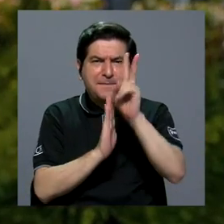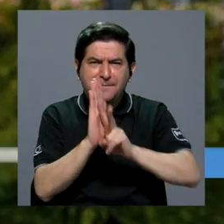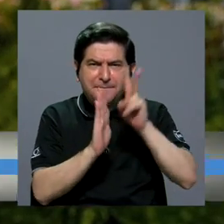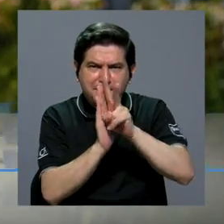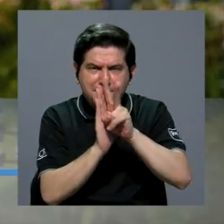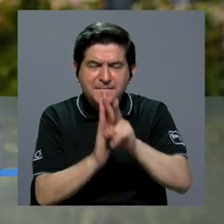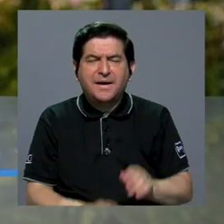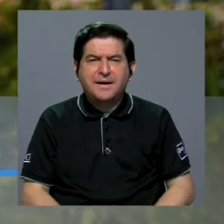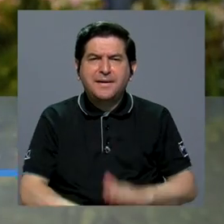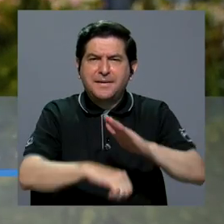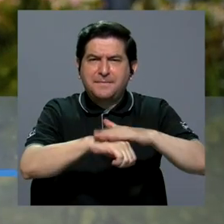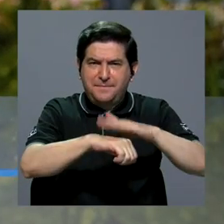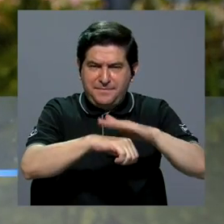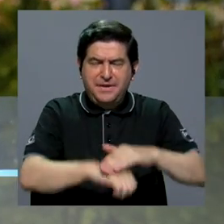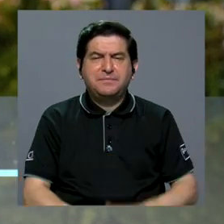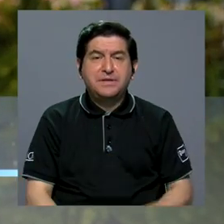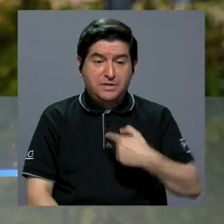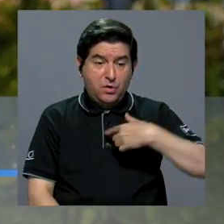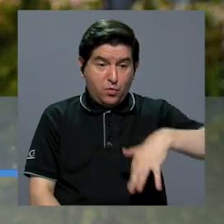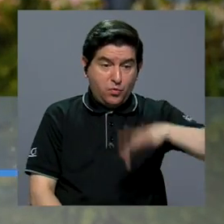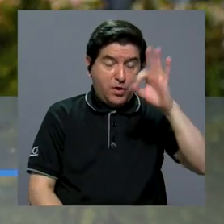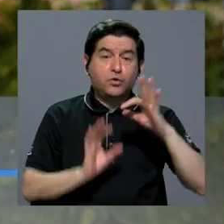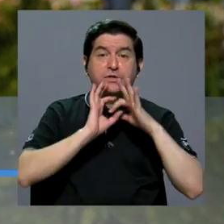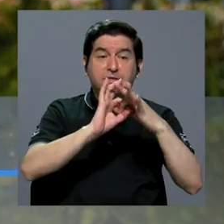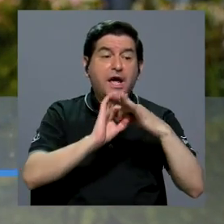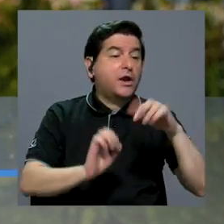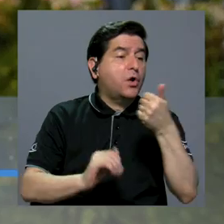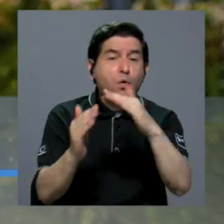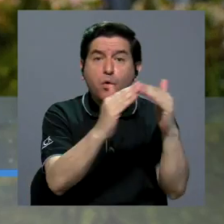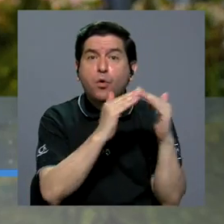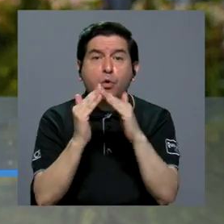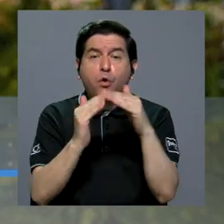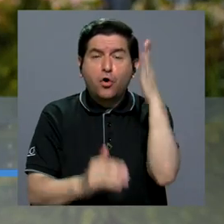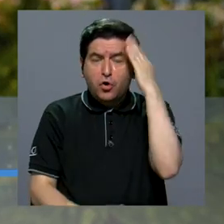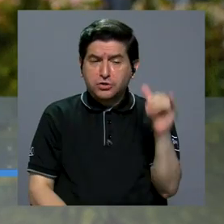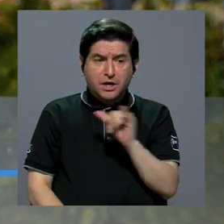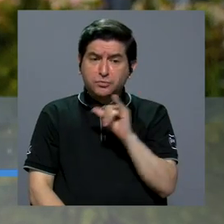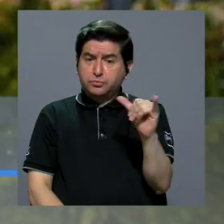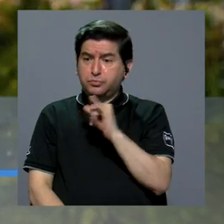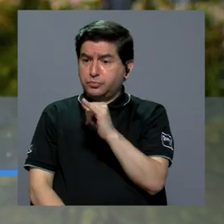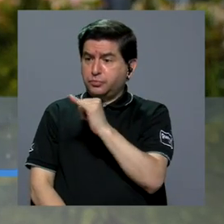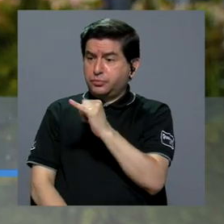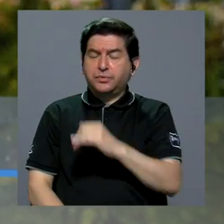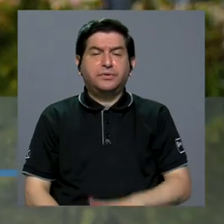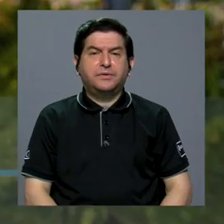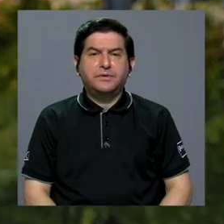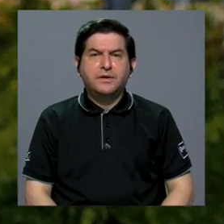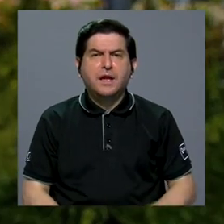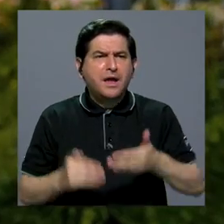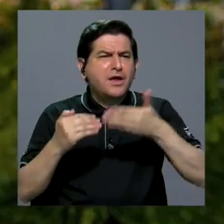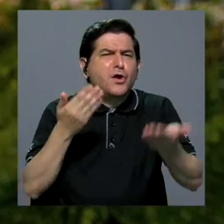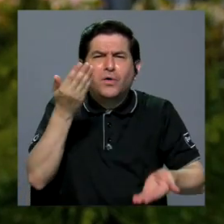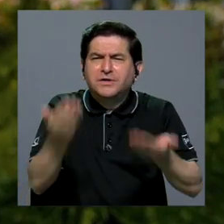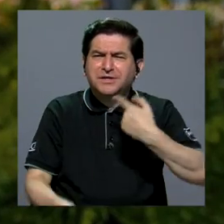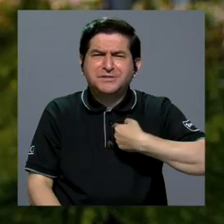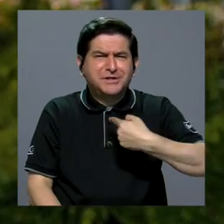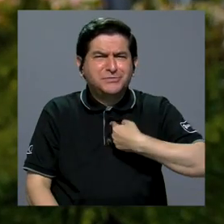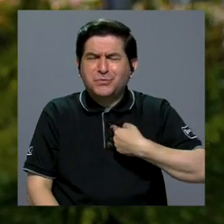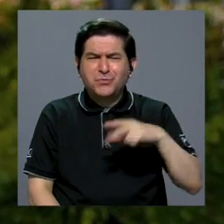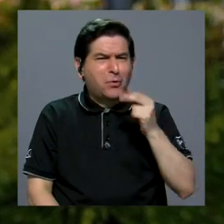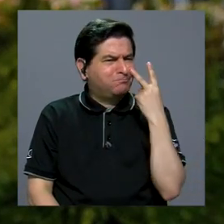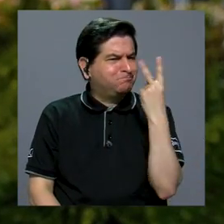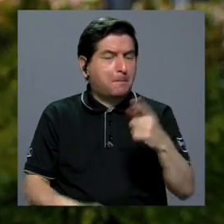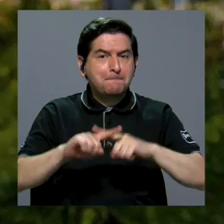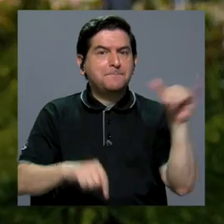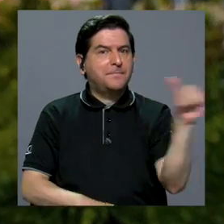uno, primero que todo, encuentre también vínculos con otras comunidades de experiencias similares y cosas que tal vez uno no ha